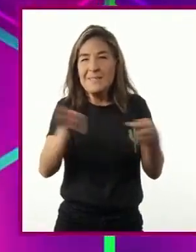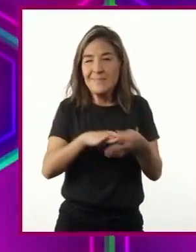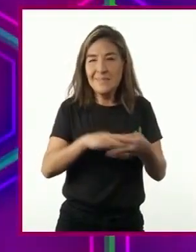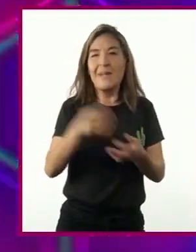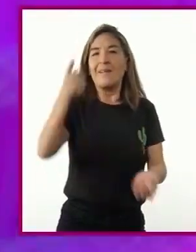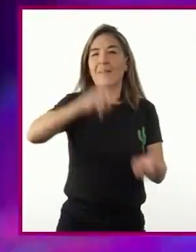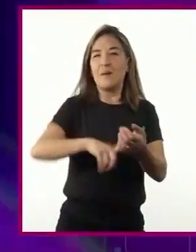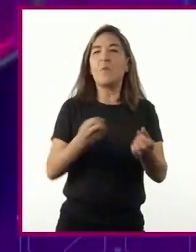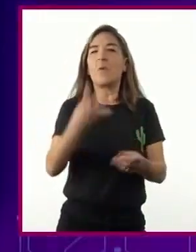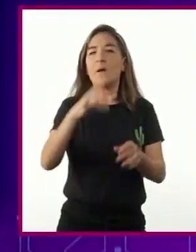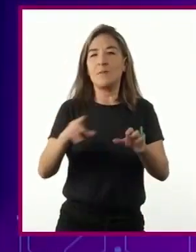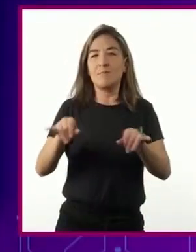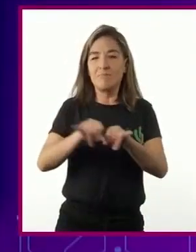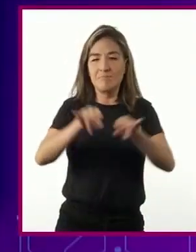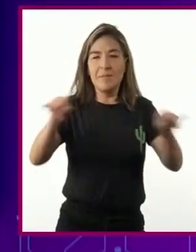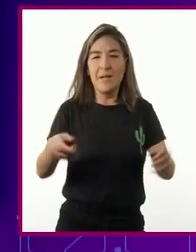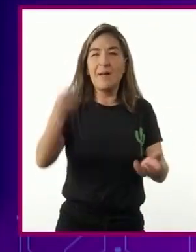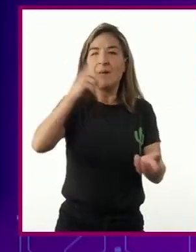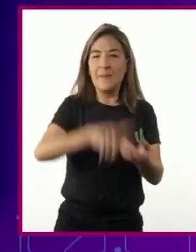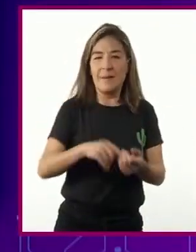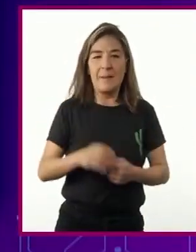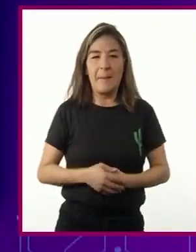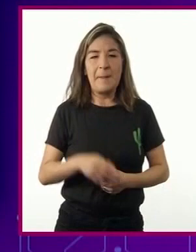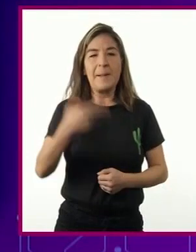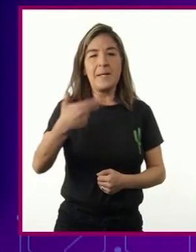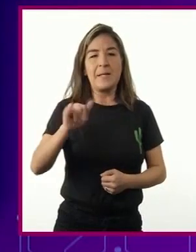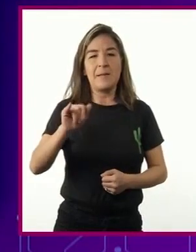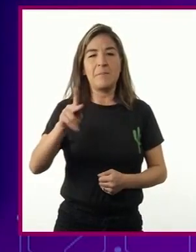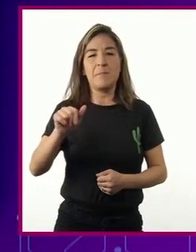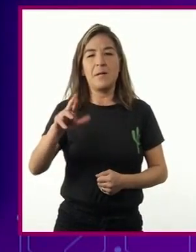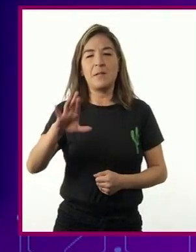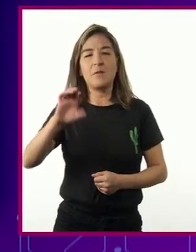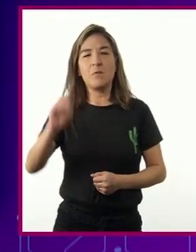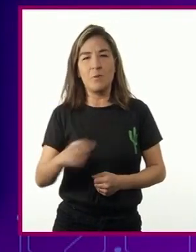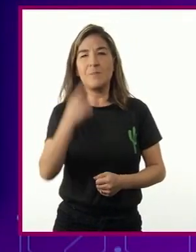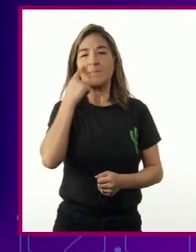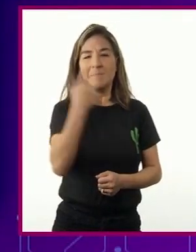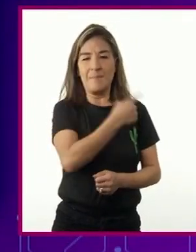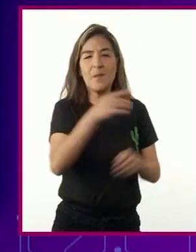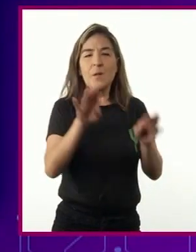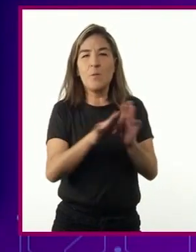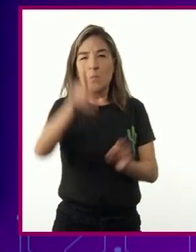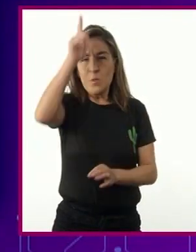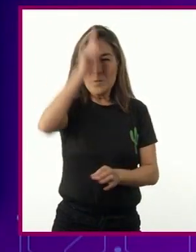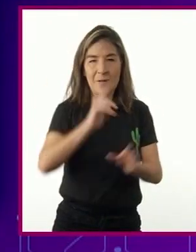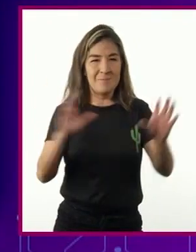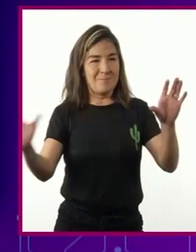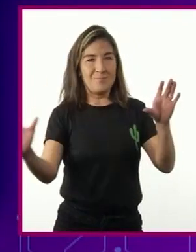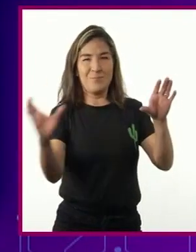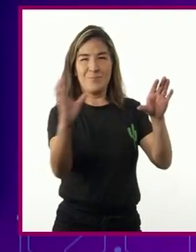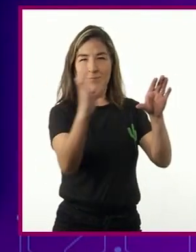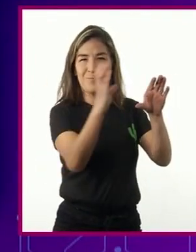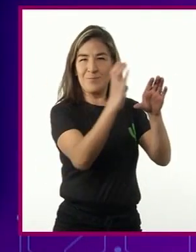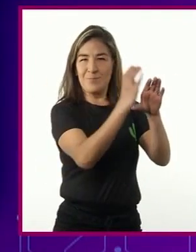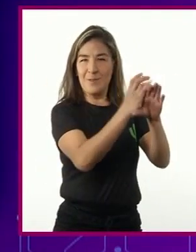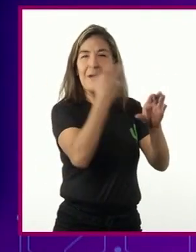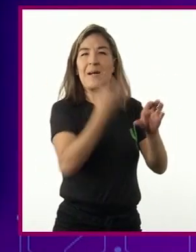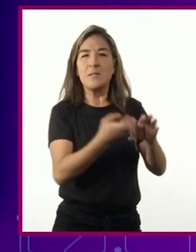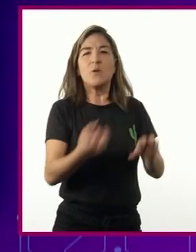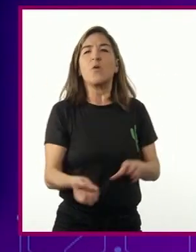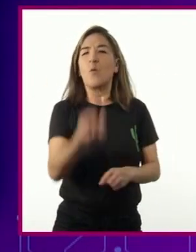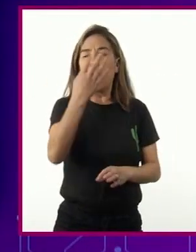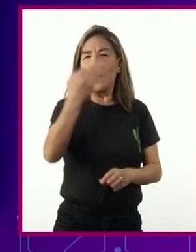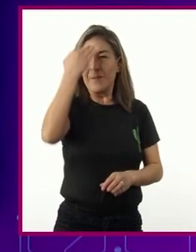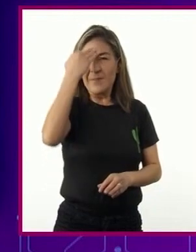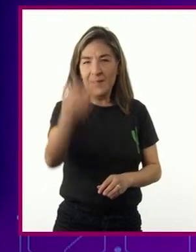Tierra. Poco después, Hiparco de Nicea, al observar un eclipse lunar y viendo cuánto se tardaba